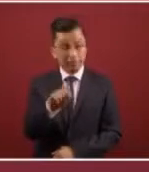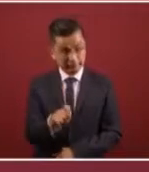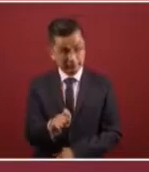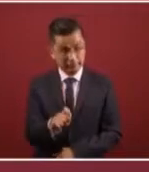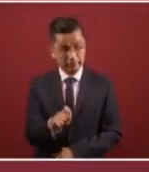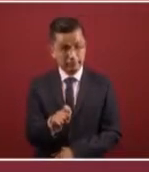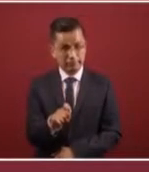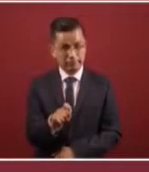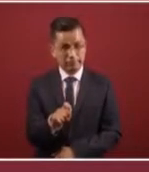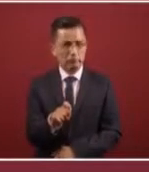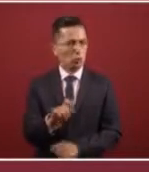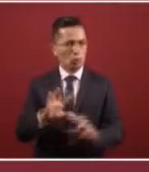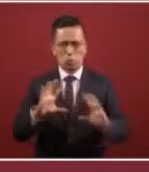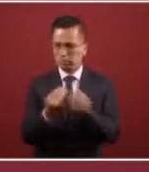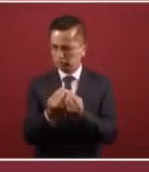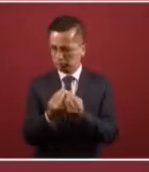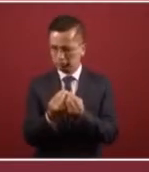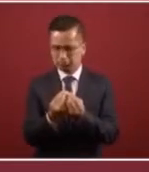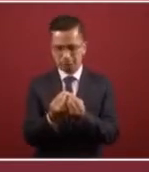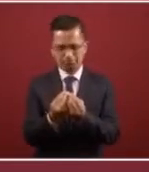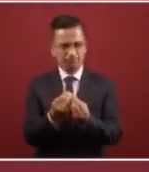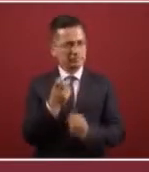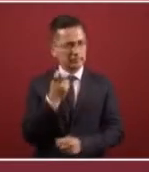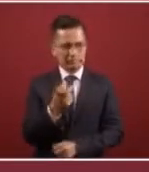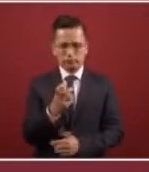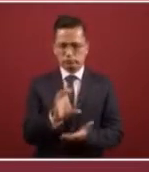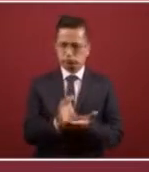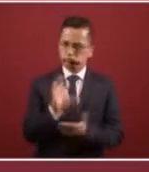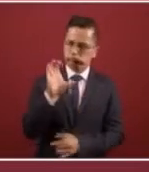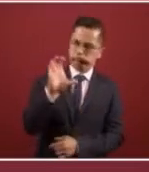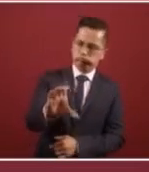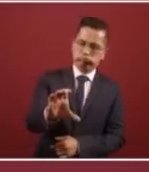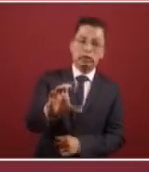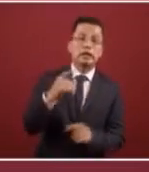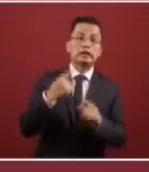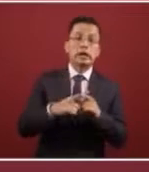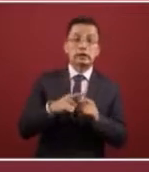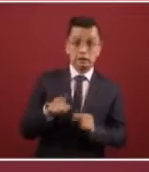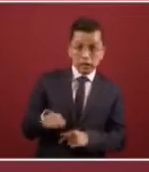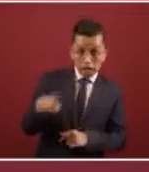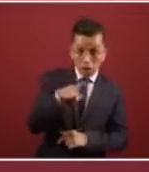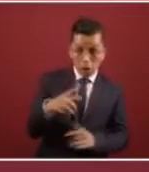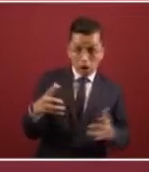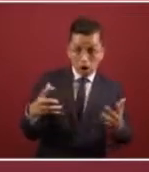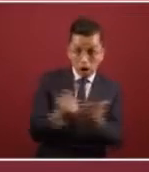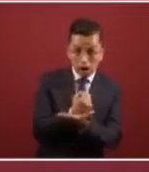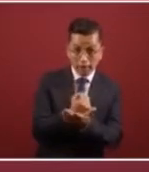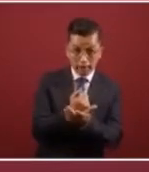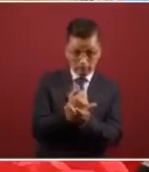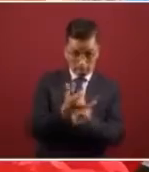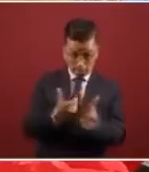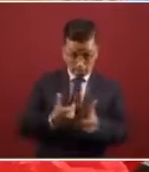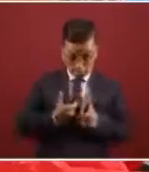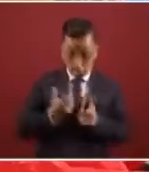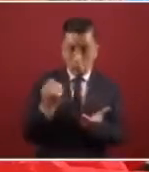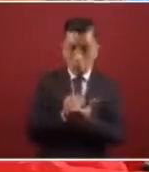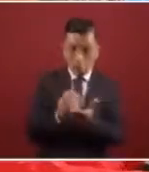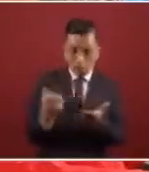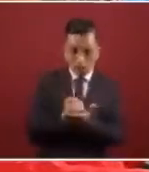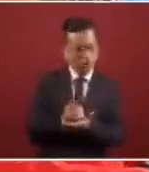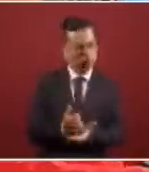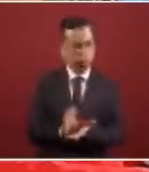720 total. Eso es para los que participaron y obtuvieron medallas de oro.